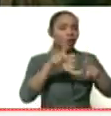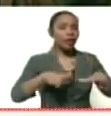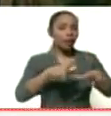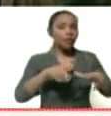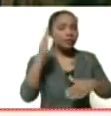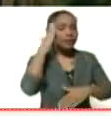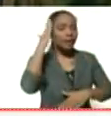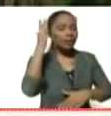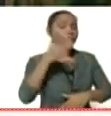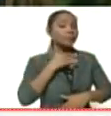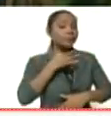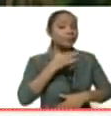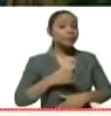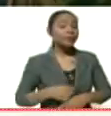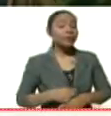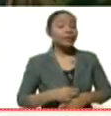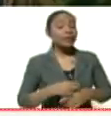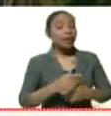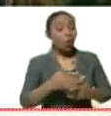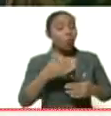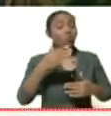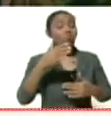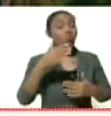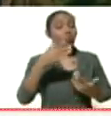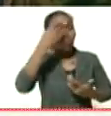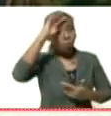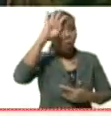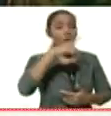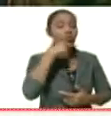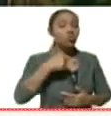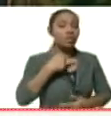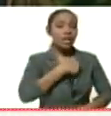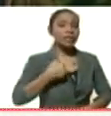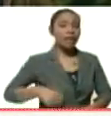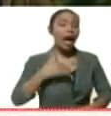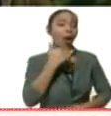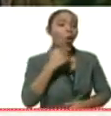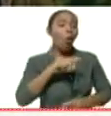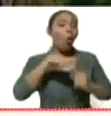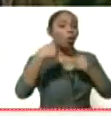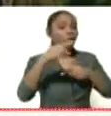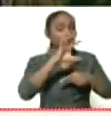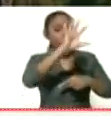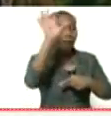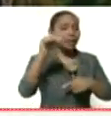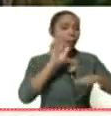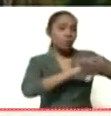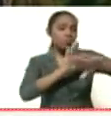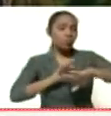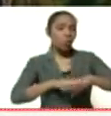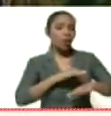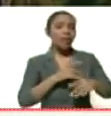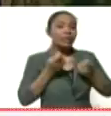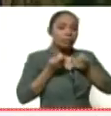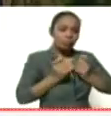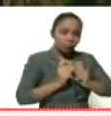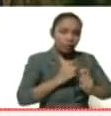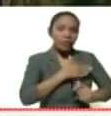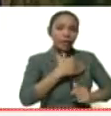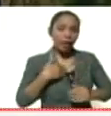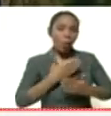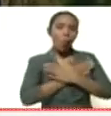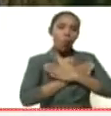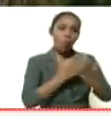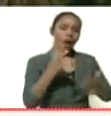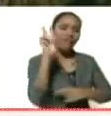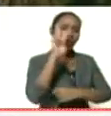saber si aparte de Cuba, Rusia y China, hay algunos otros países que hayan manifestado su intención de colaborar